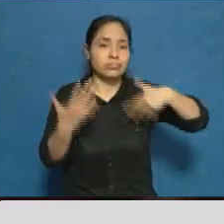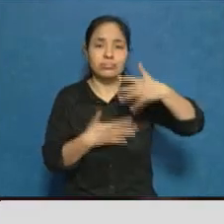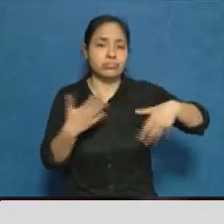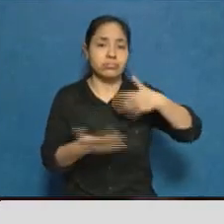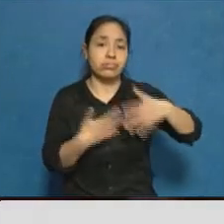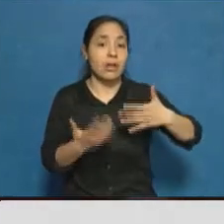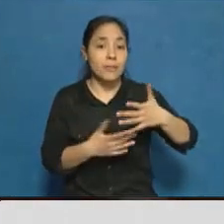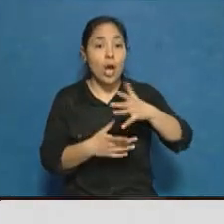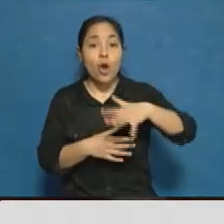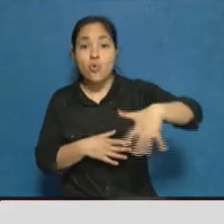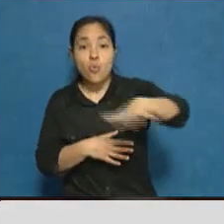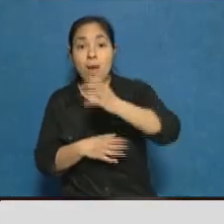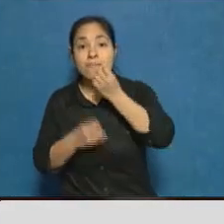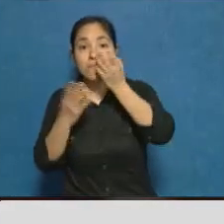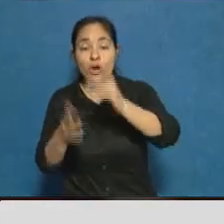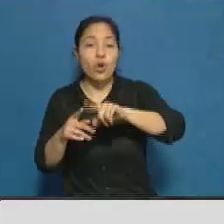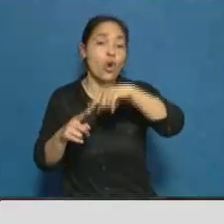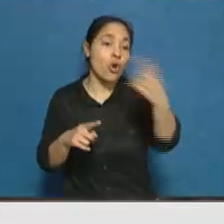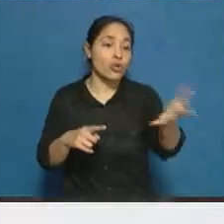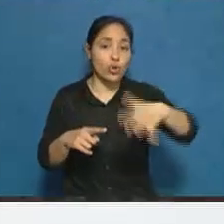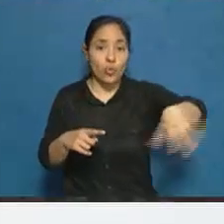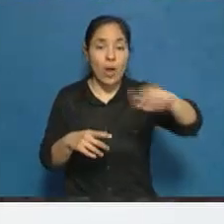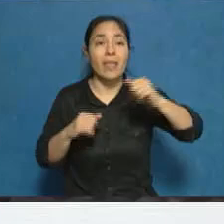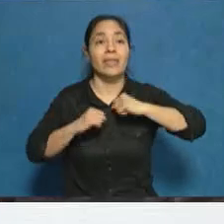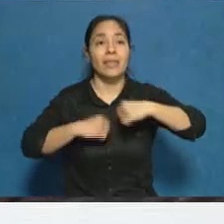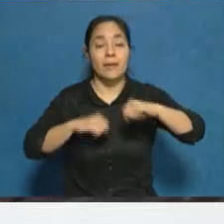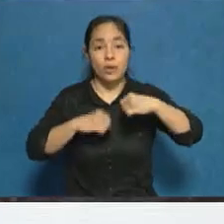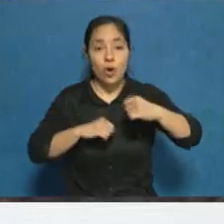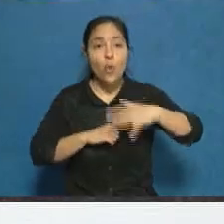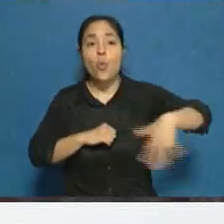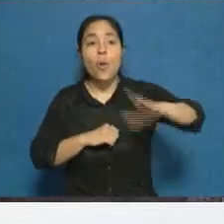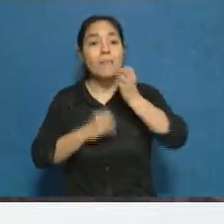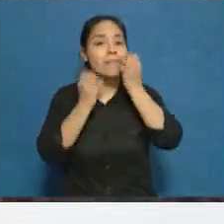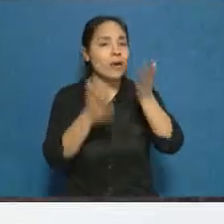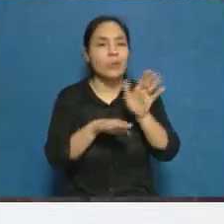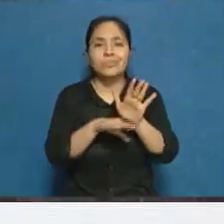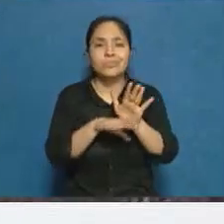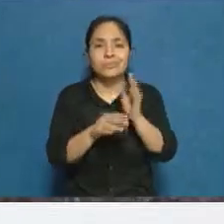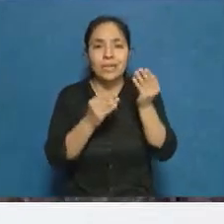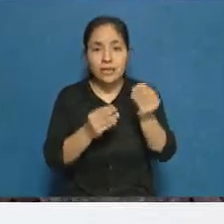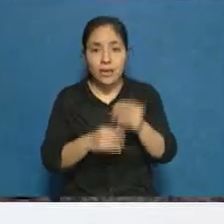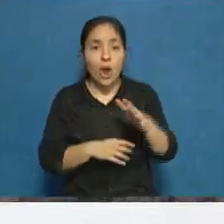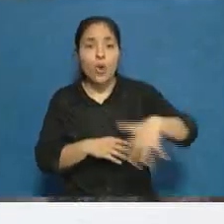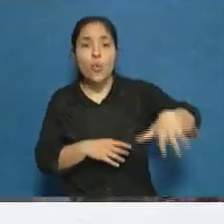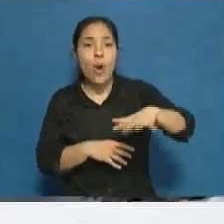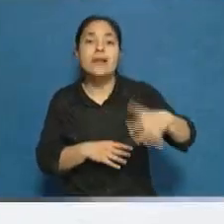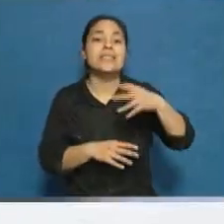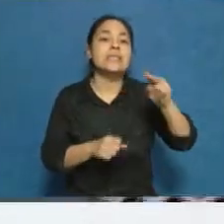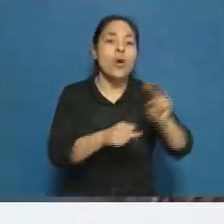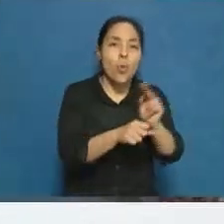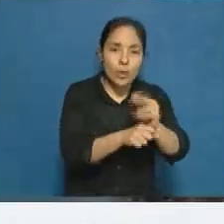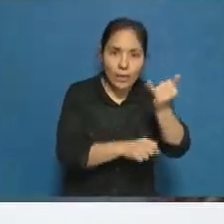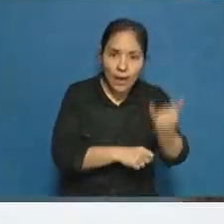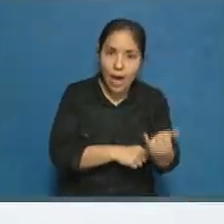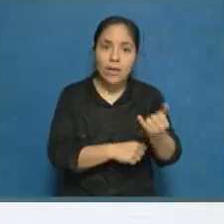buscar un lugar mejor para que se desarrollen las actividades deportivas. Cuando hablo de un lugar mejor, estoy hablando de un lugar donde haya más seguridad, donde